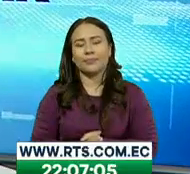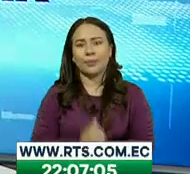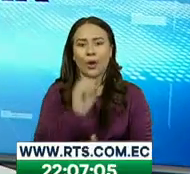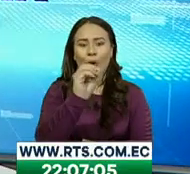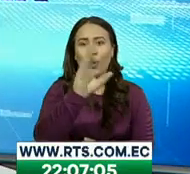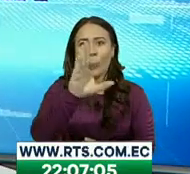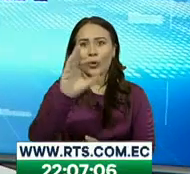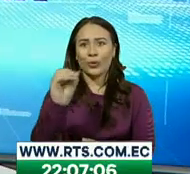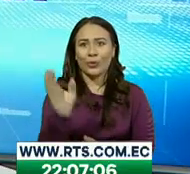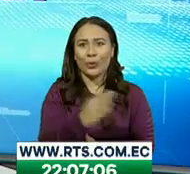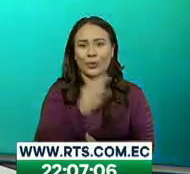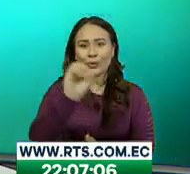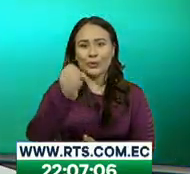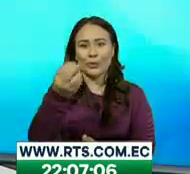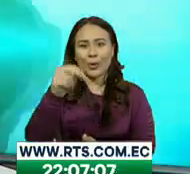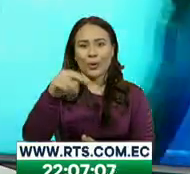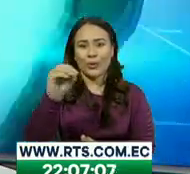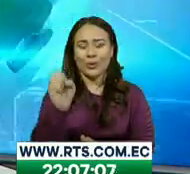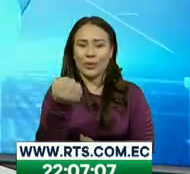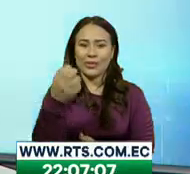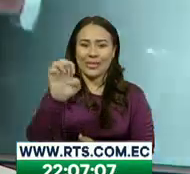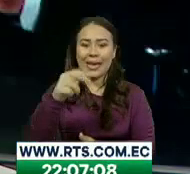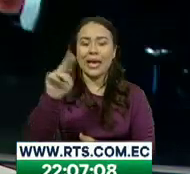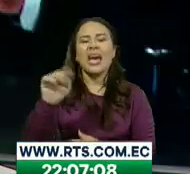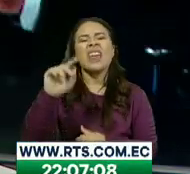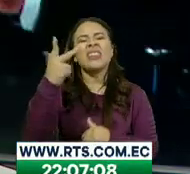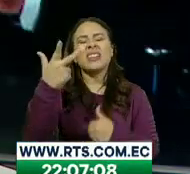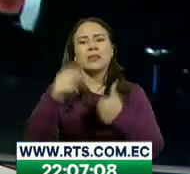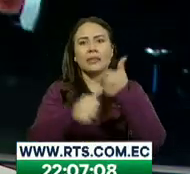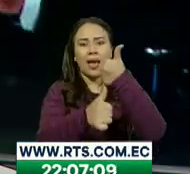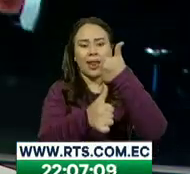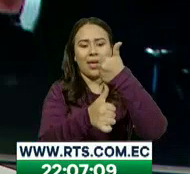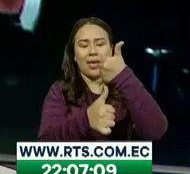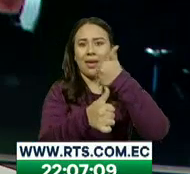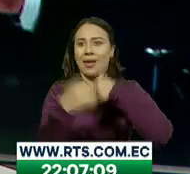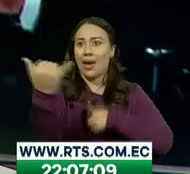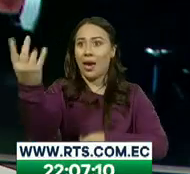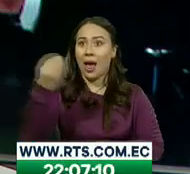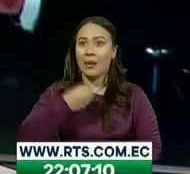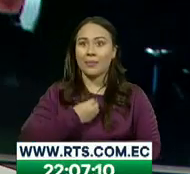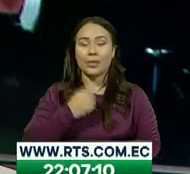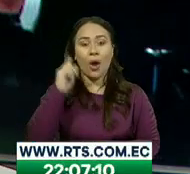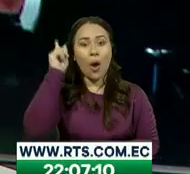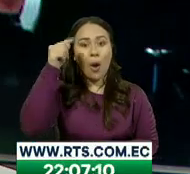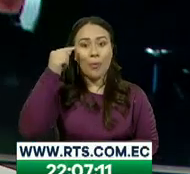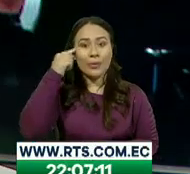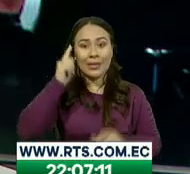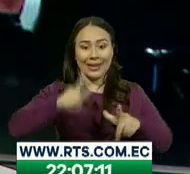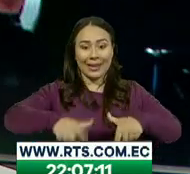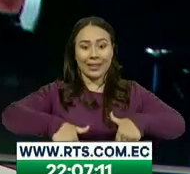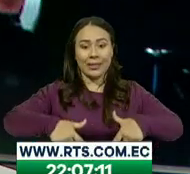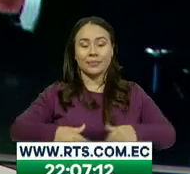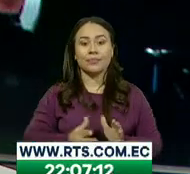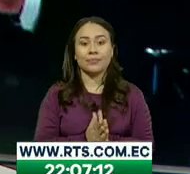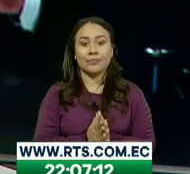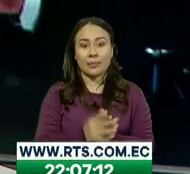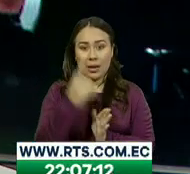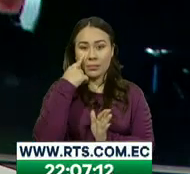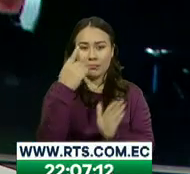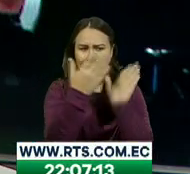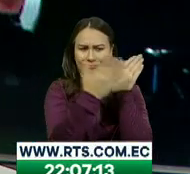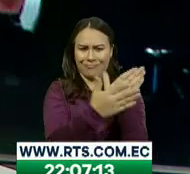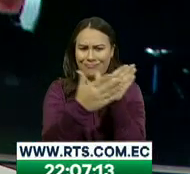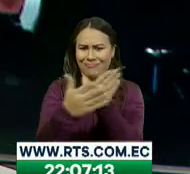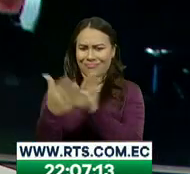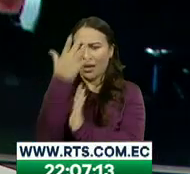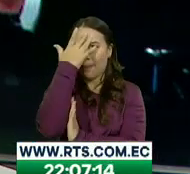Otto Sonnenhosner se convierte en el tercer vicepresidente posesionado en el gobierno de Lenín Moreno. En la siguiente reseña conozcamos